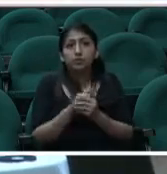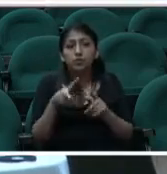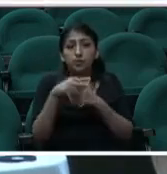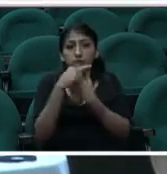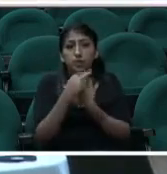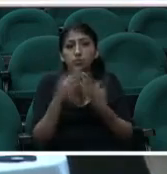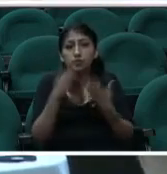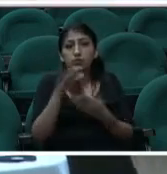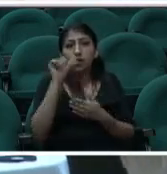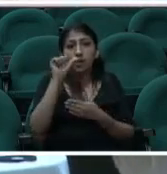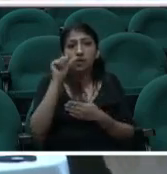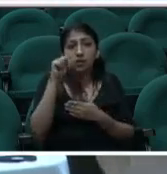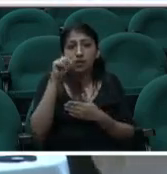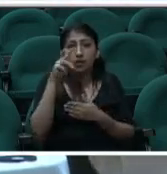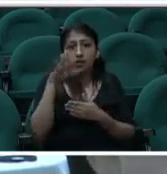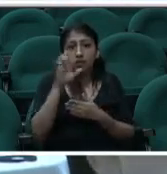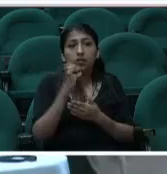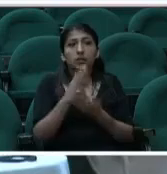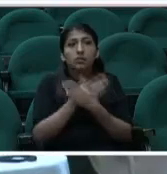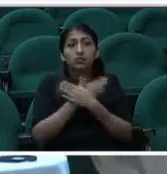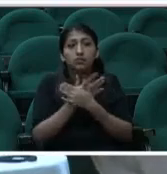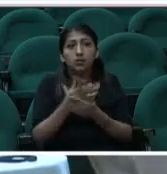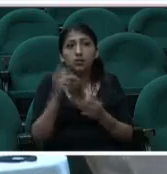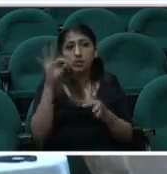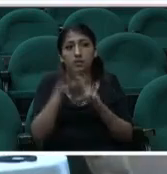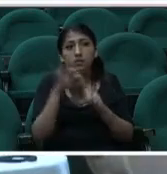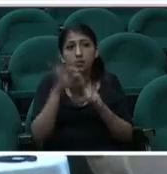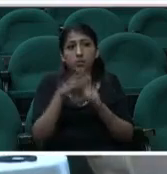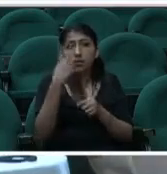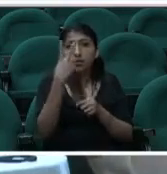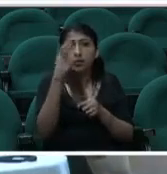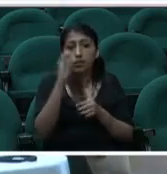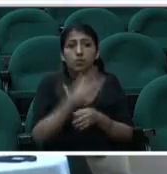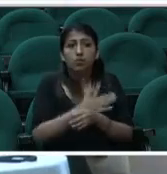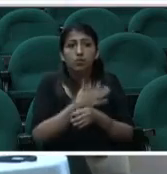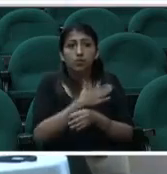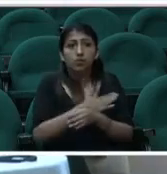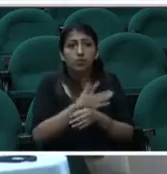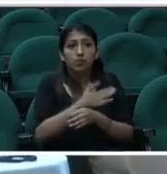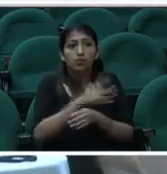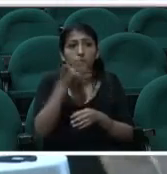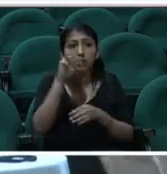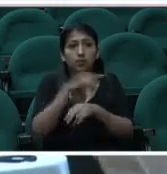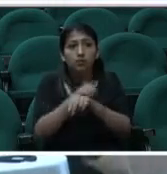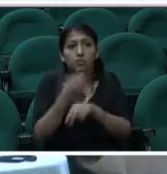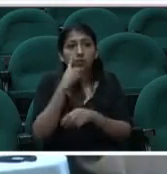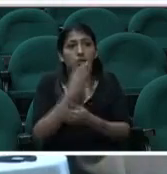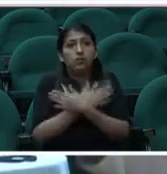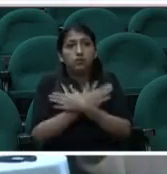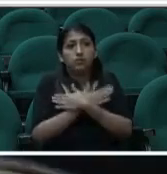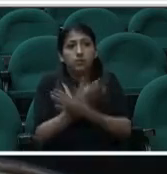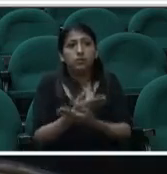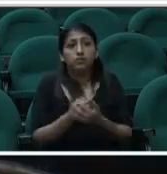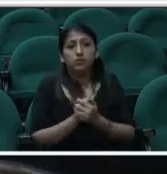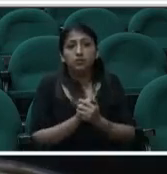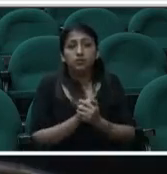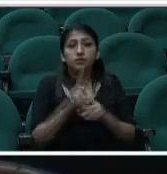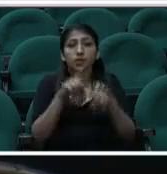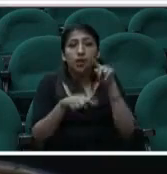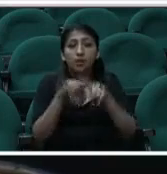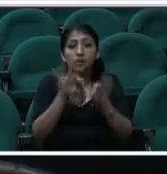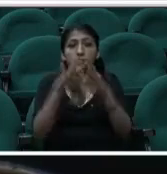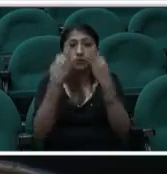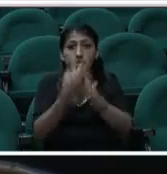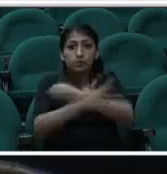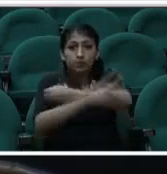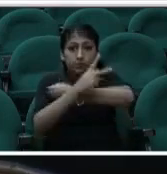empezamos por el candidato andréi granda de la lista 20 por favor 30 segundos tiene para su despedida amigos